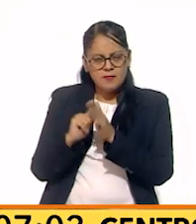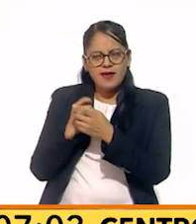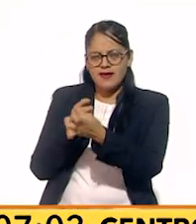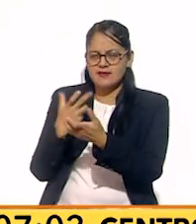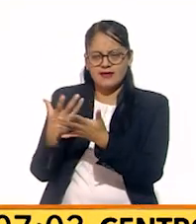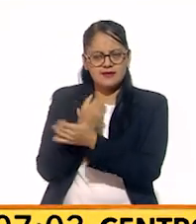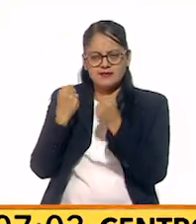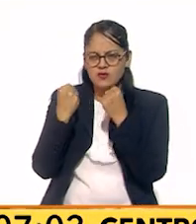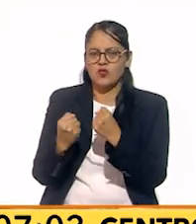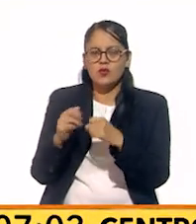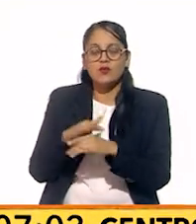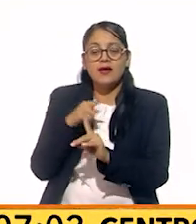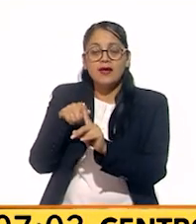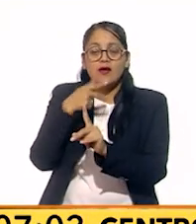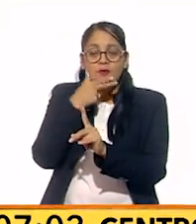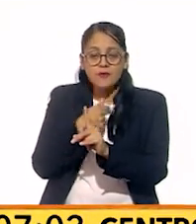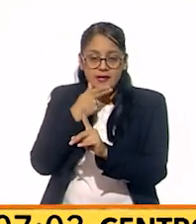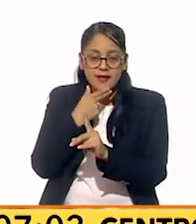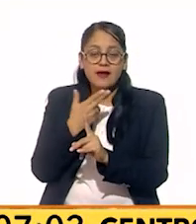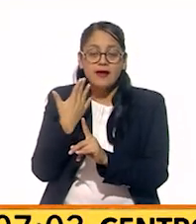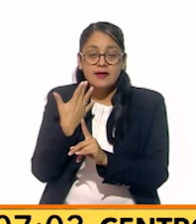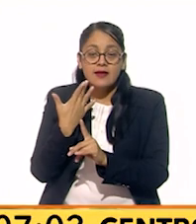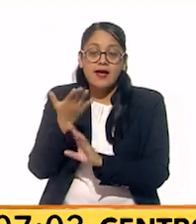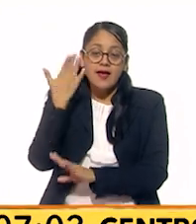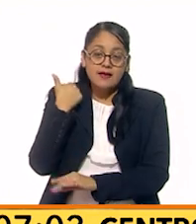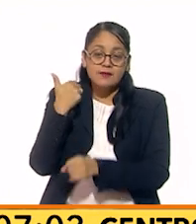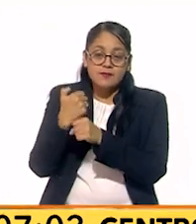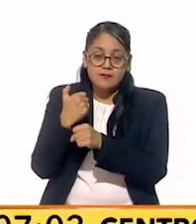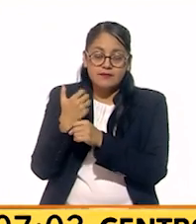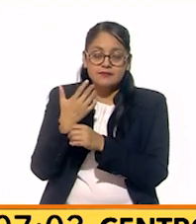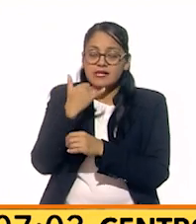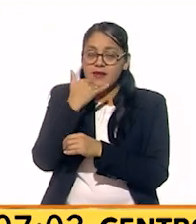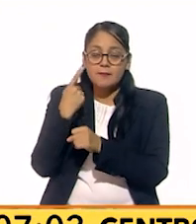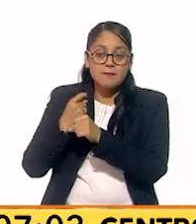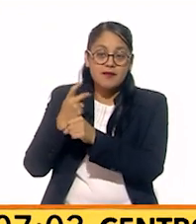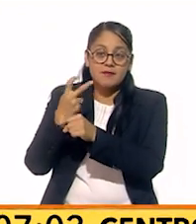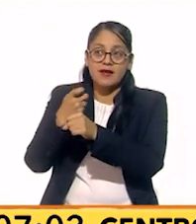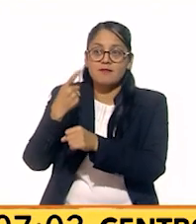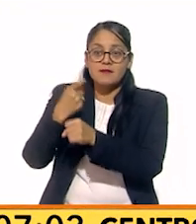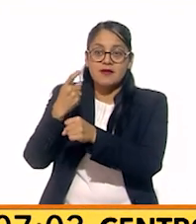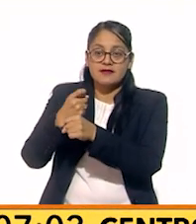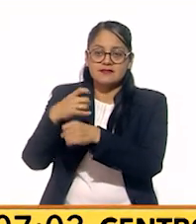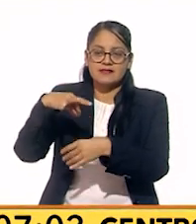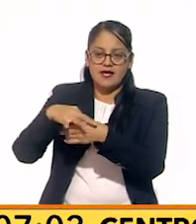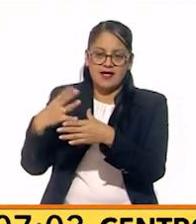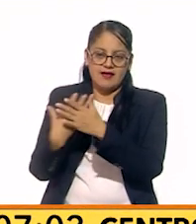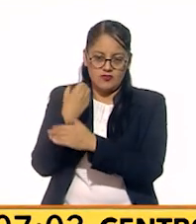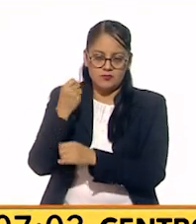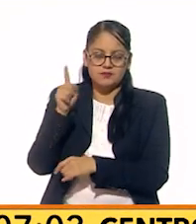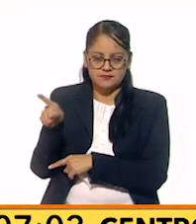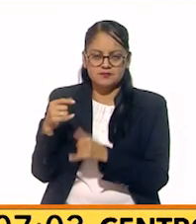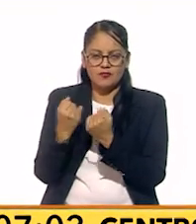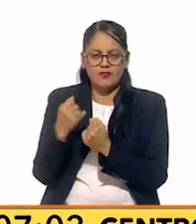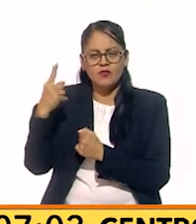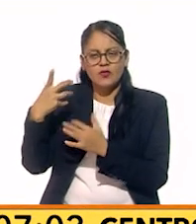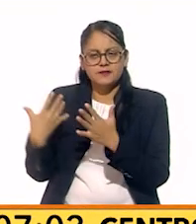por cómo él terminó en las primarias en junio. Sin embargo, sí, la victoria de él representa sí